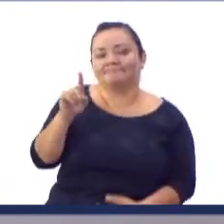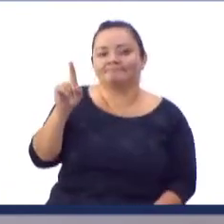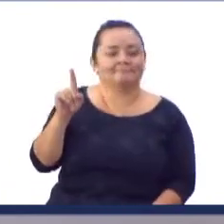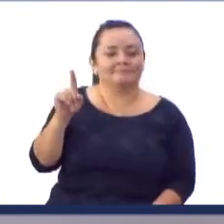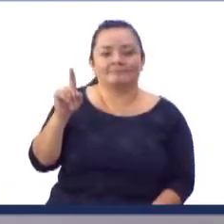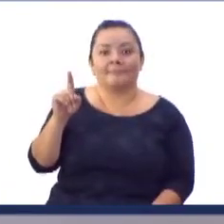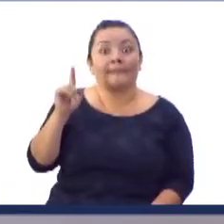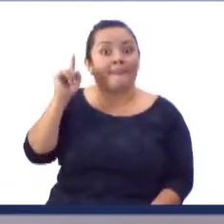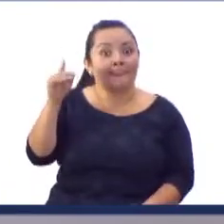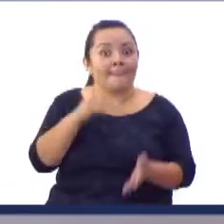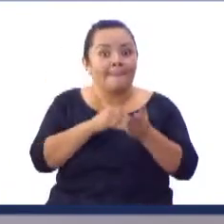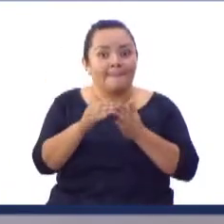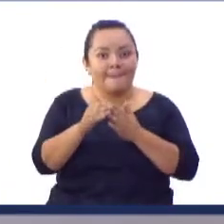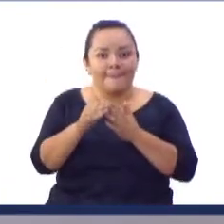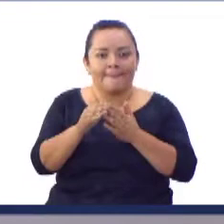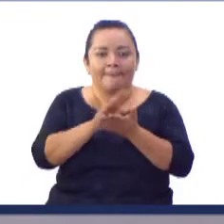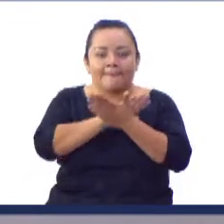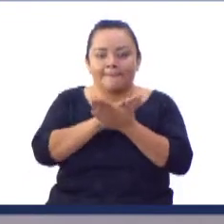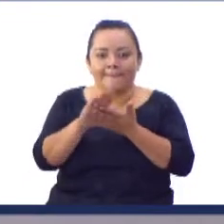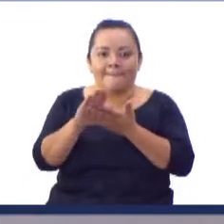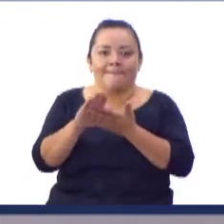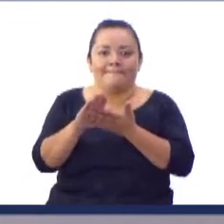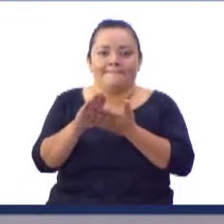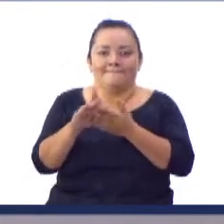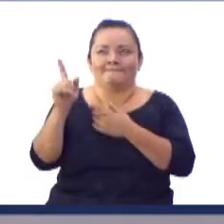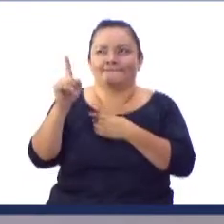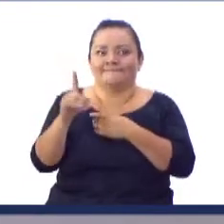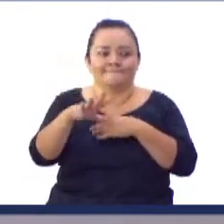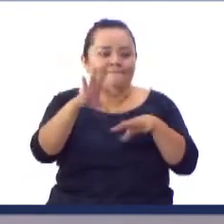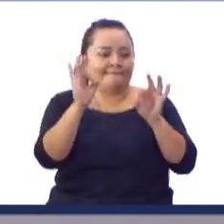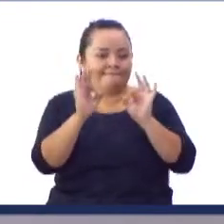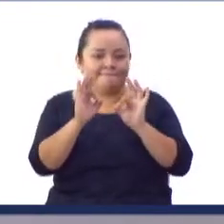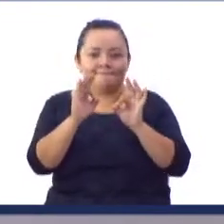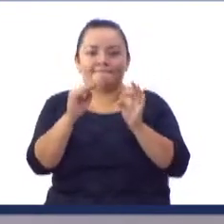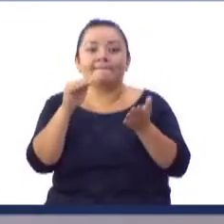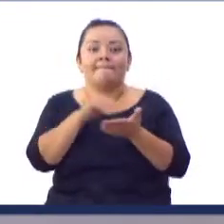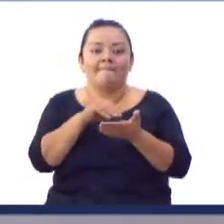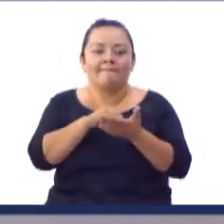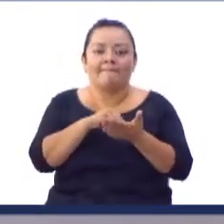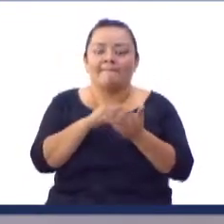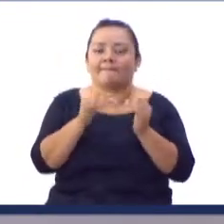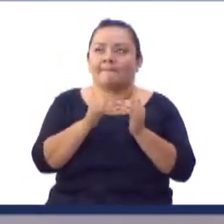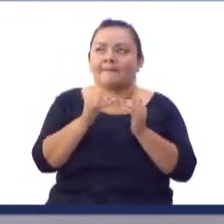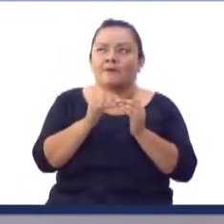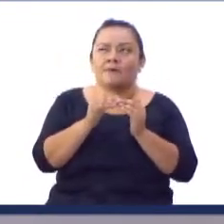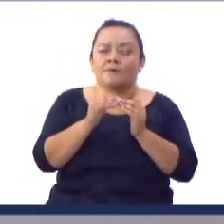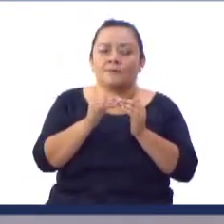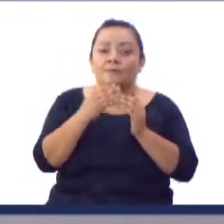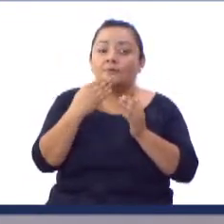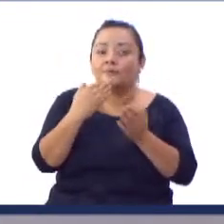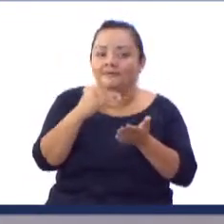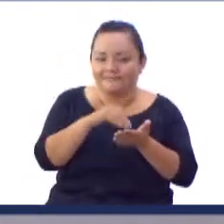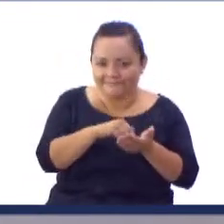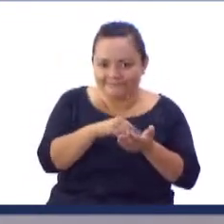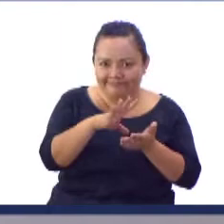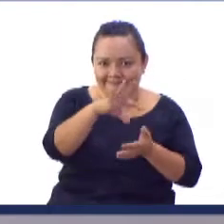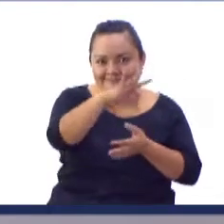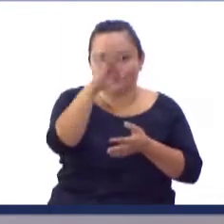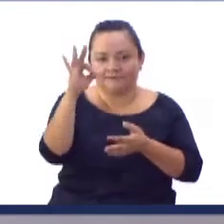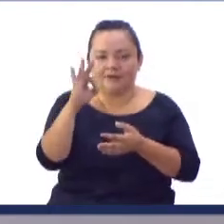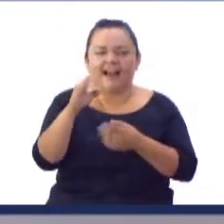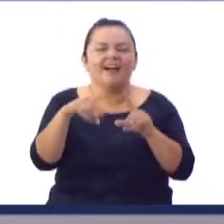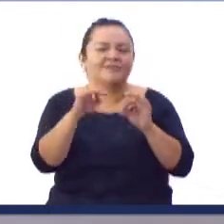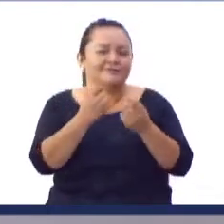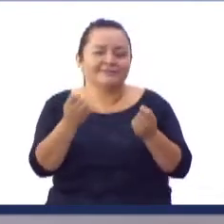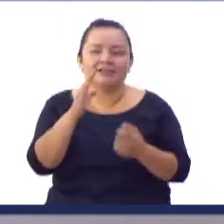cuando dios empezó a purificar y cuando dios escogió a un pueblo como israel y la gente muchas veces se molesta porque sé que